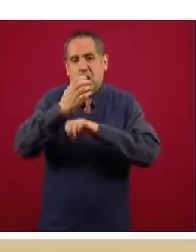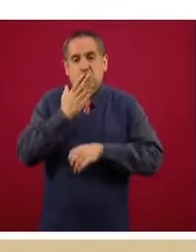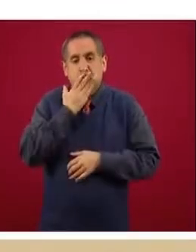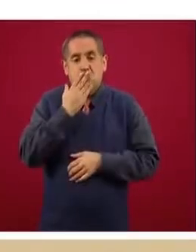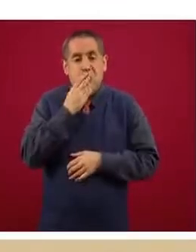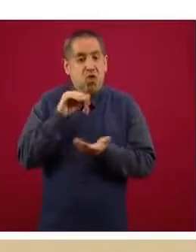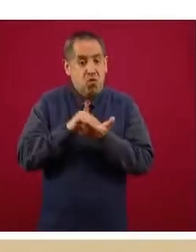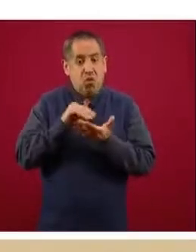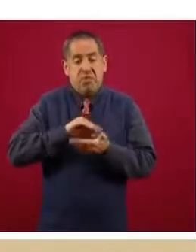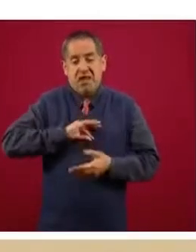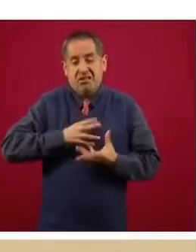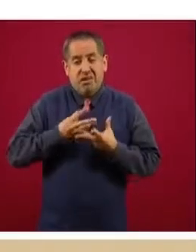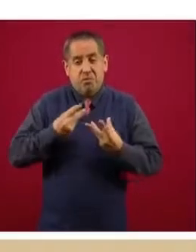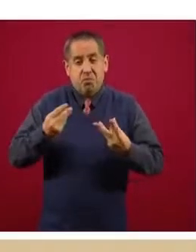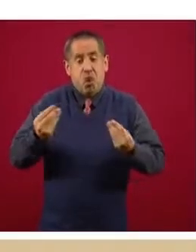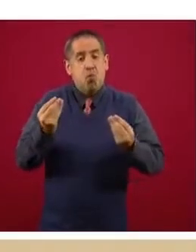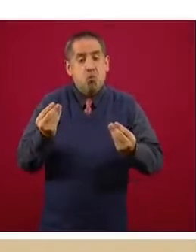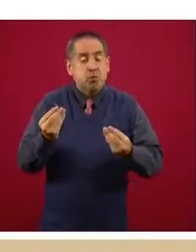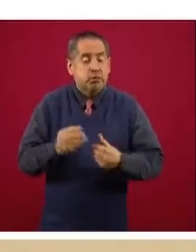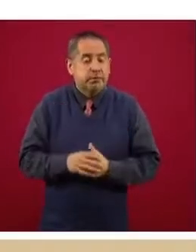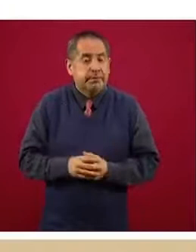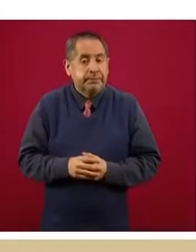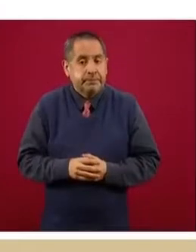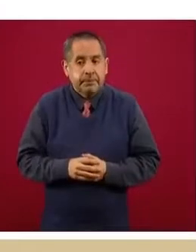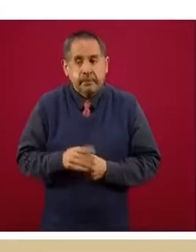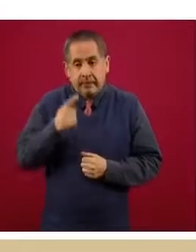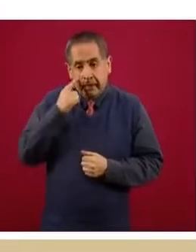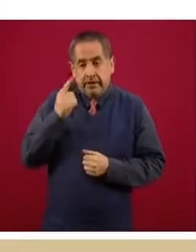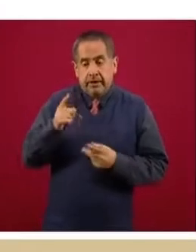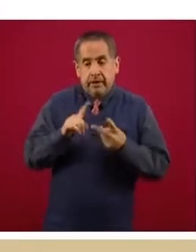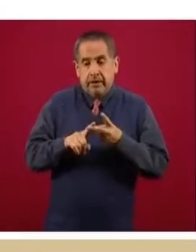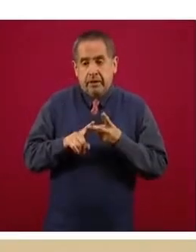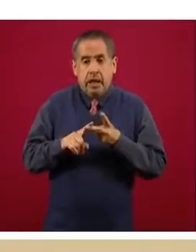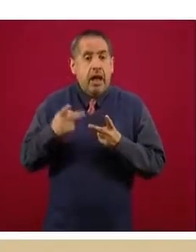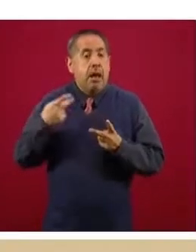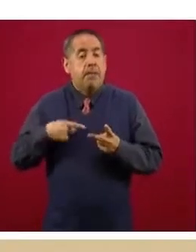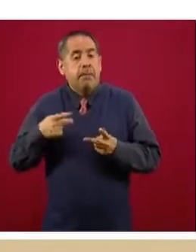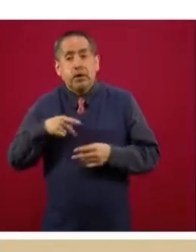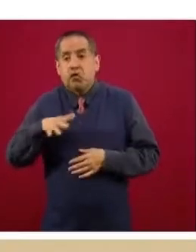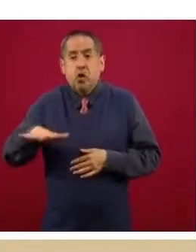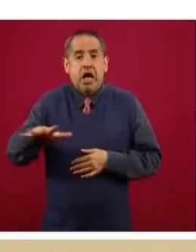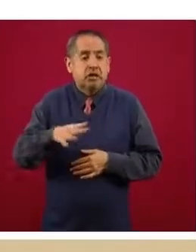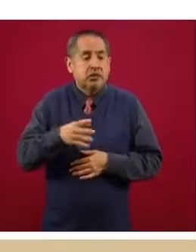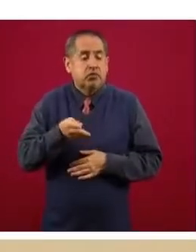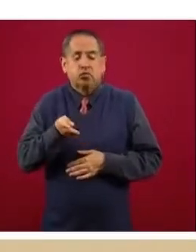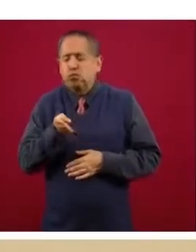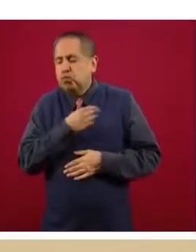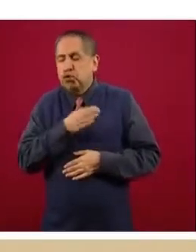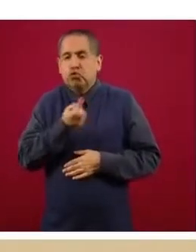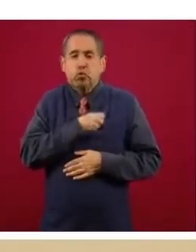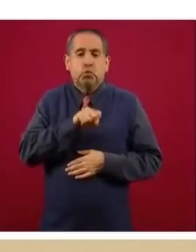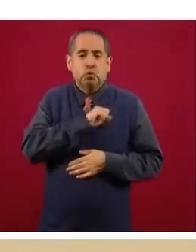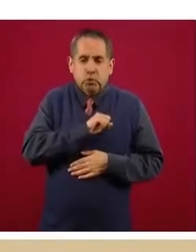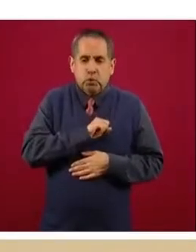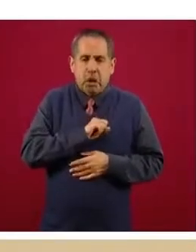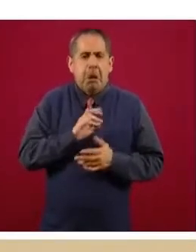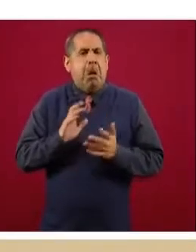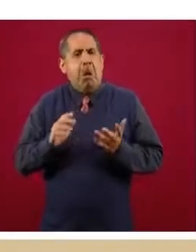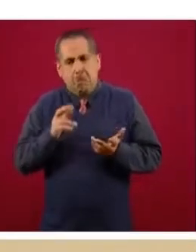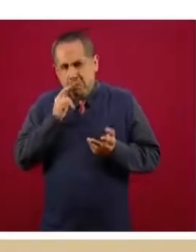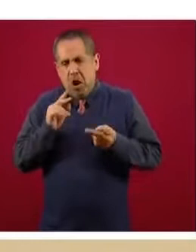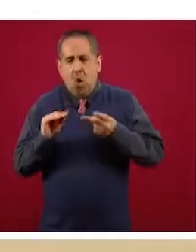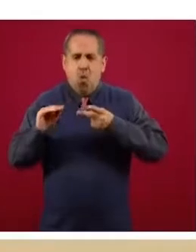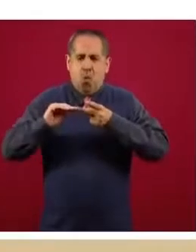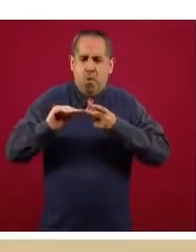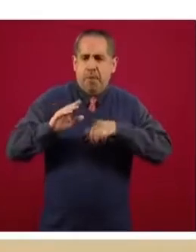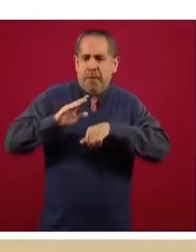Sonora. En el caso de la curva de personas que se han recuperado, también hay un incremento, más